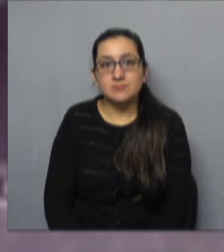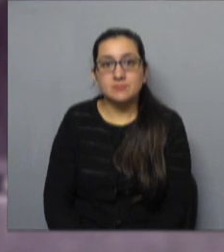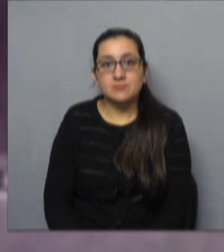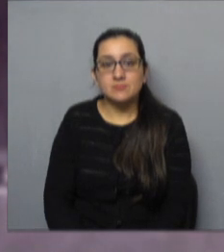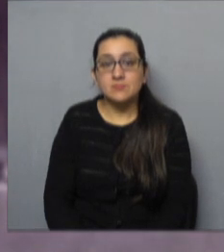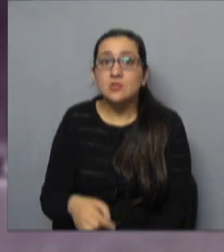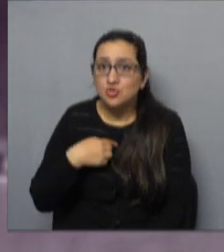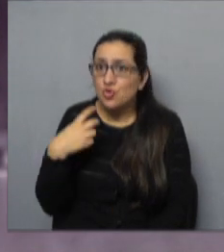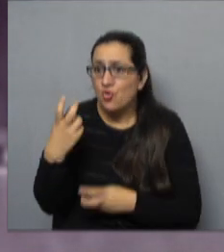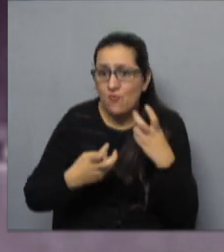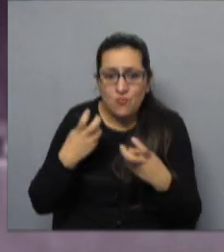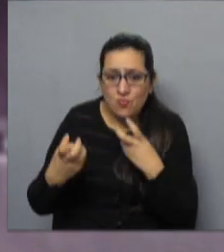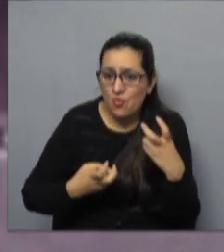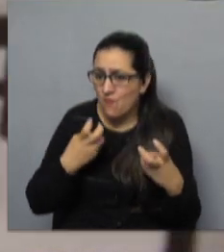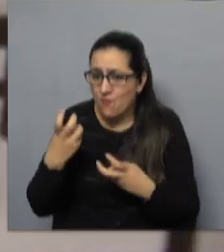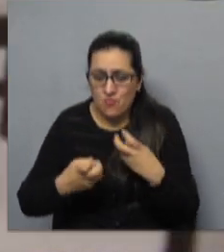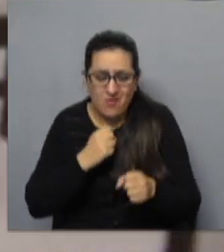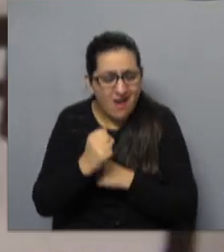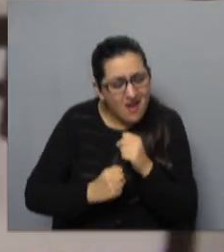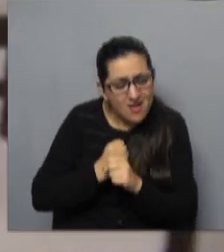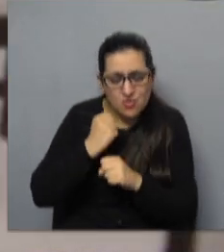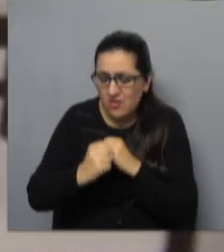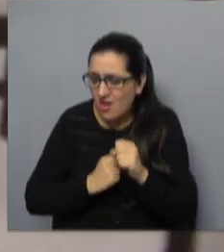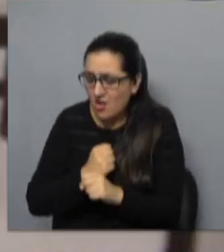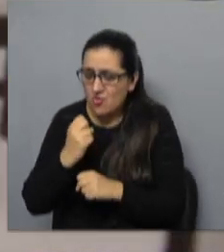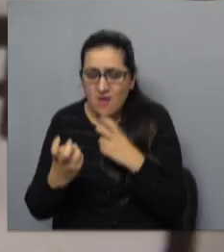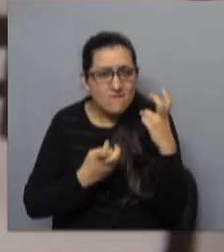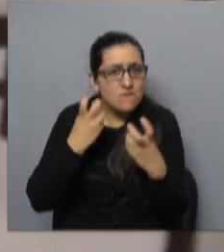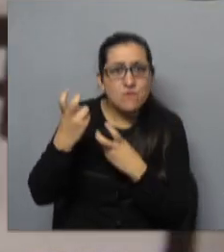Lo busco, sigo la búsqueda, años de años de años.